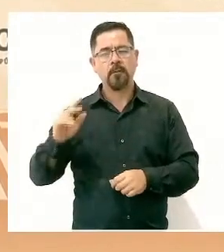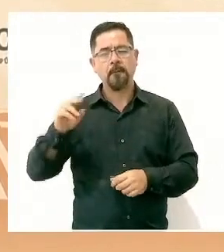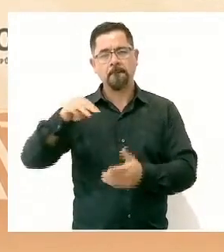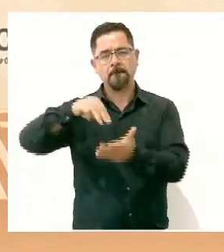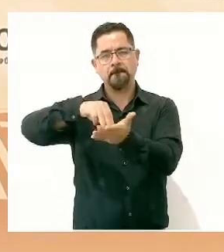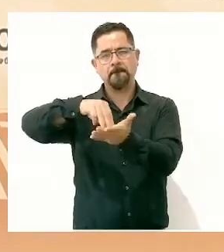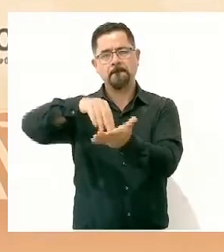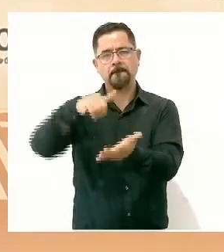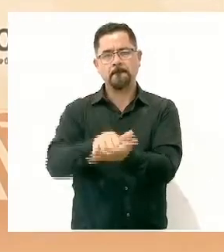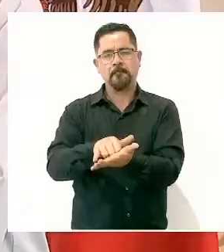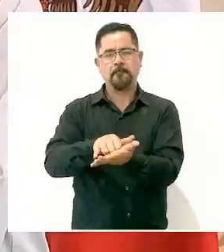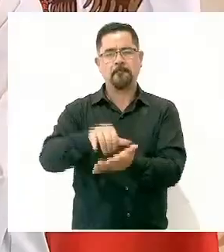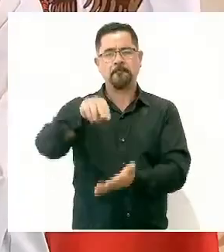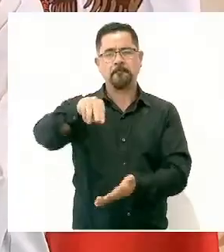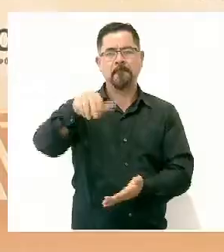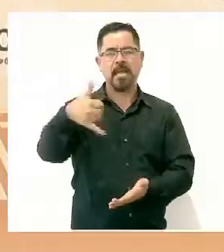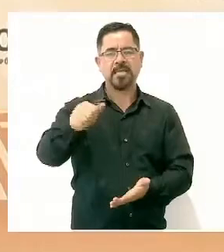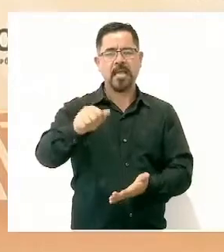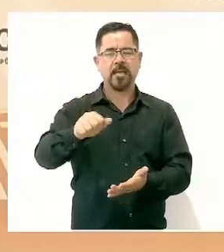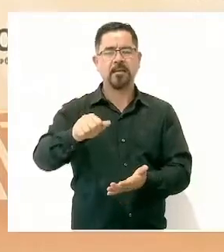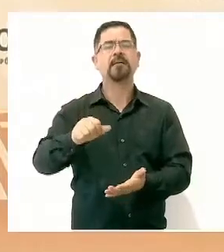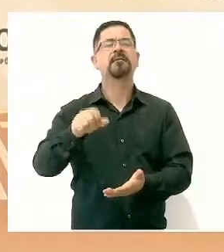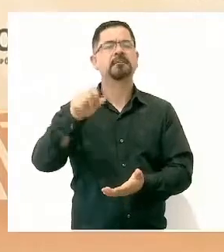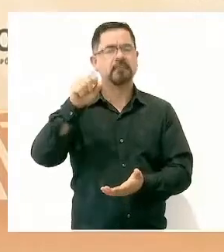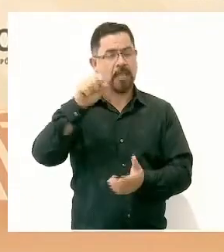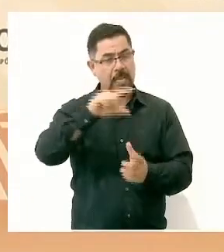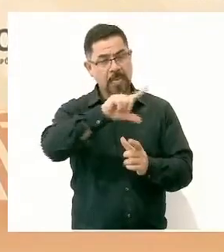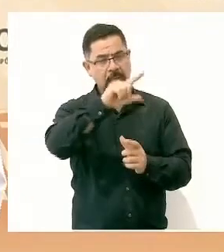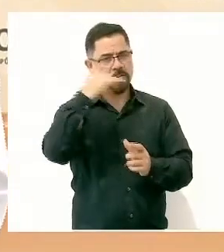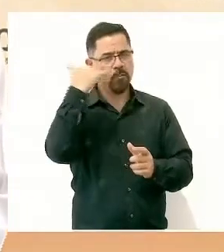Yucatán y los yaquis,